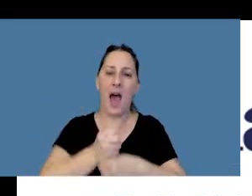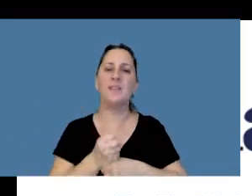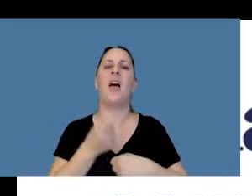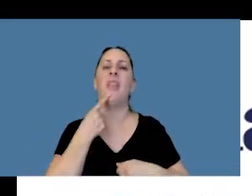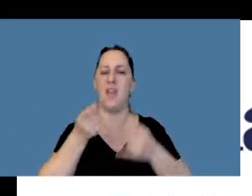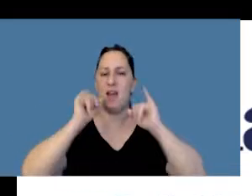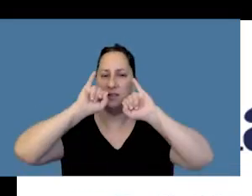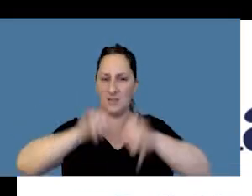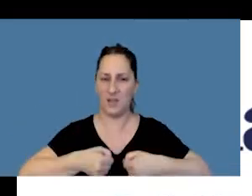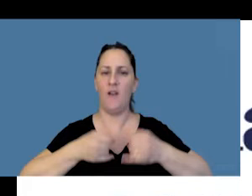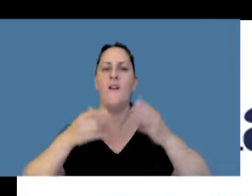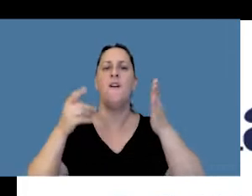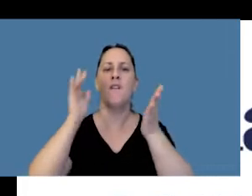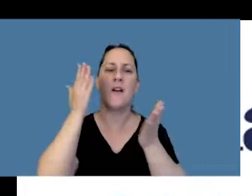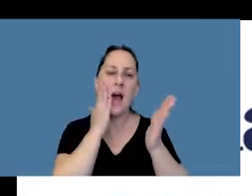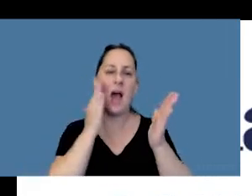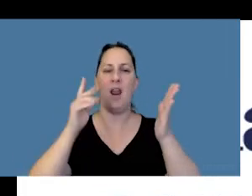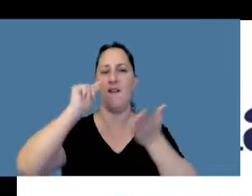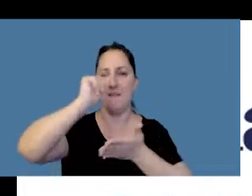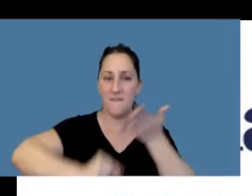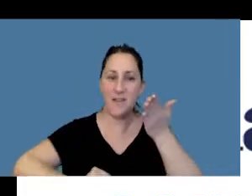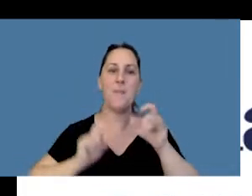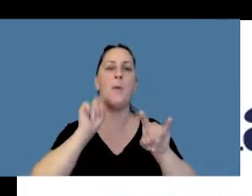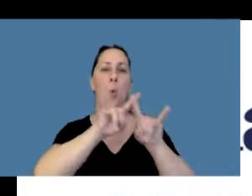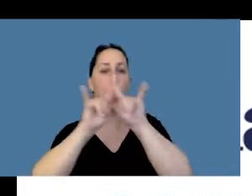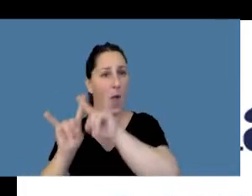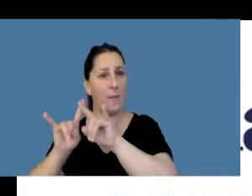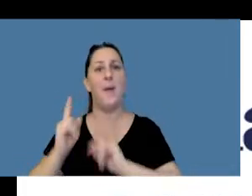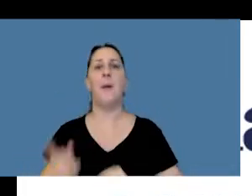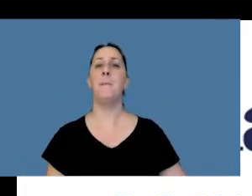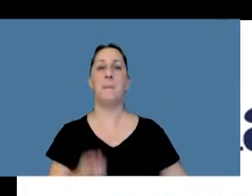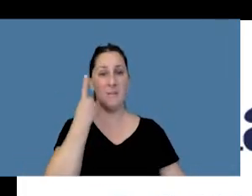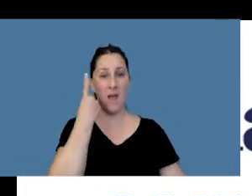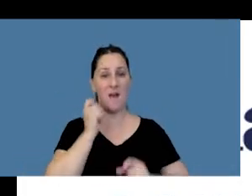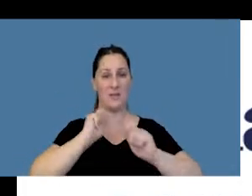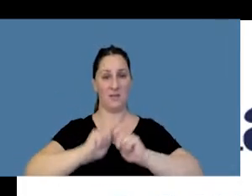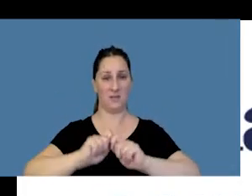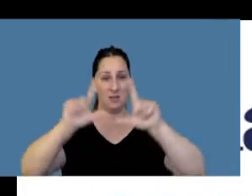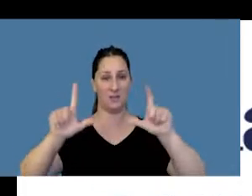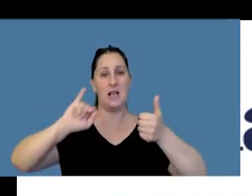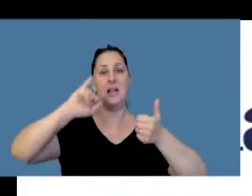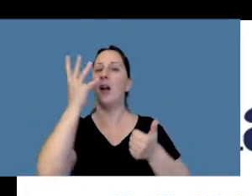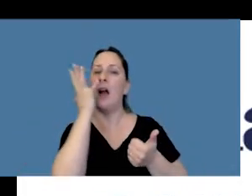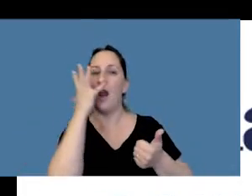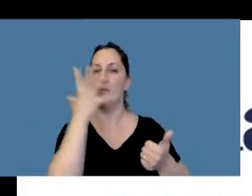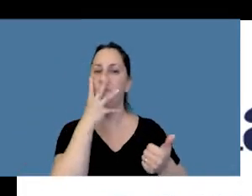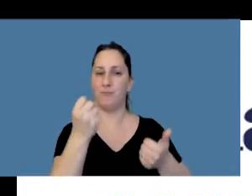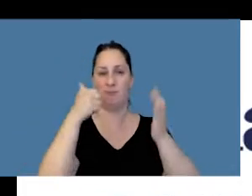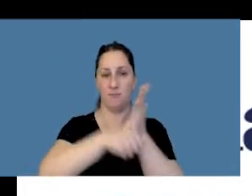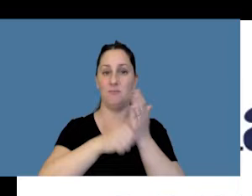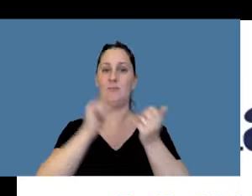ratifique fotofirma vía web. Tiene que entrar por primera vez y allí acepta los datos biométricos.